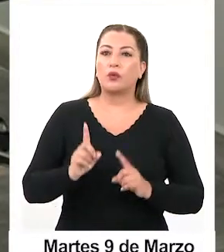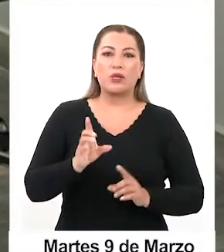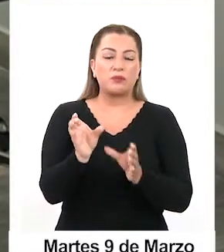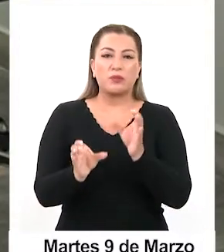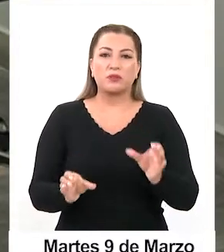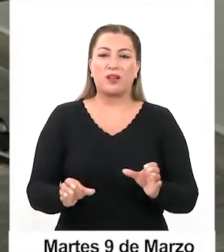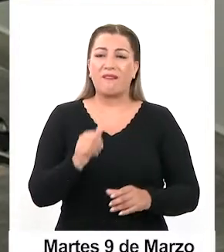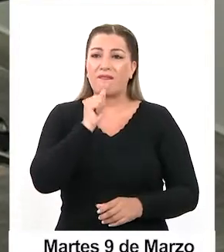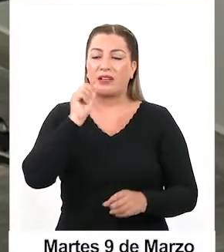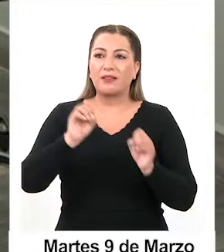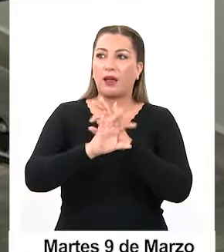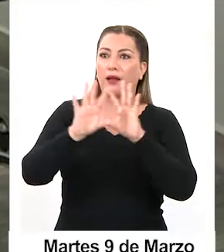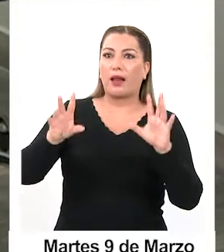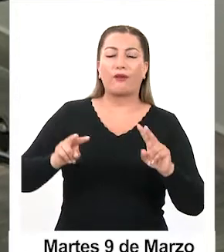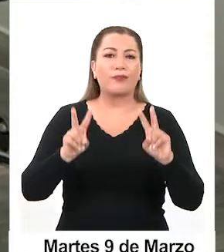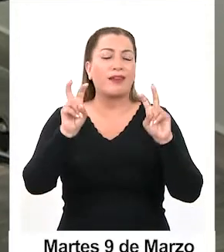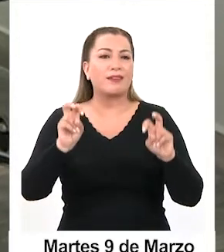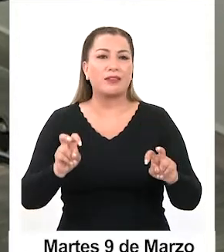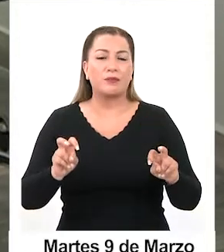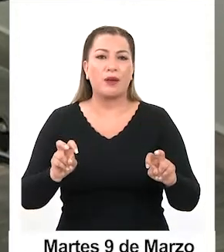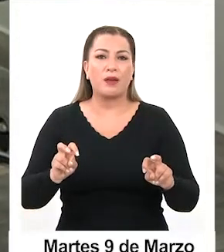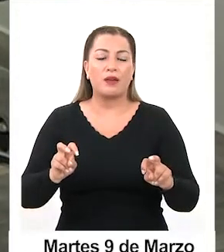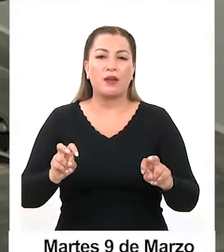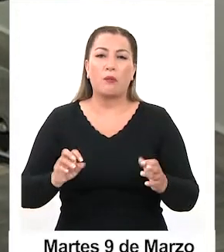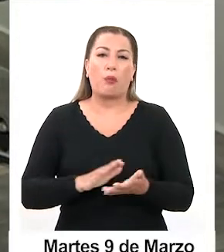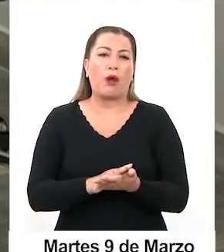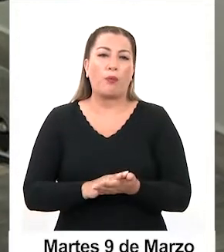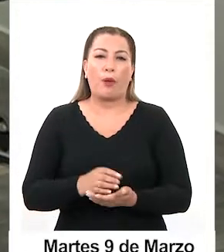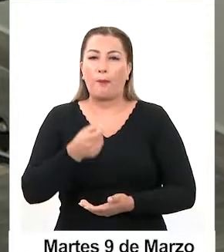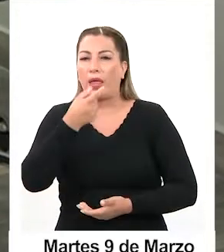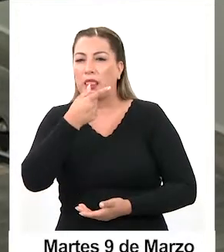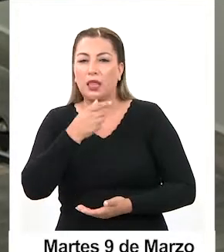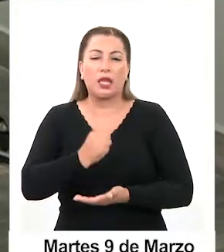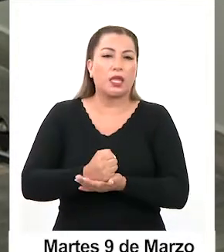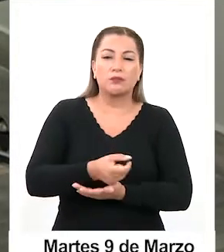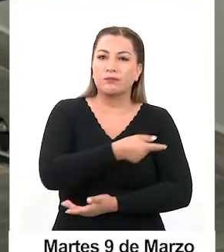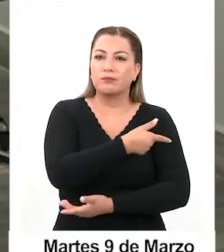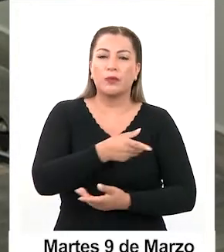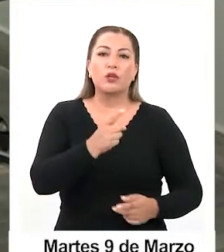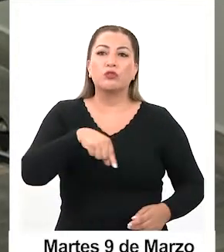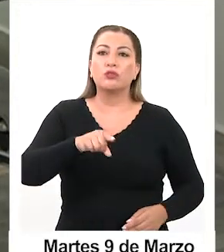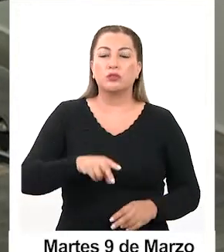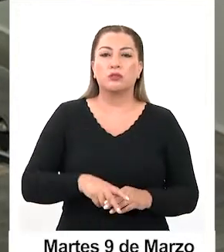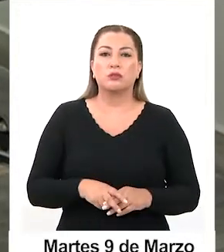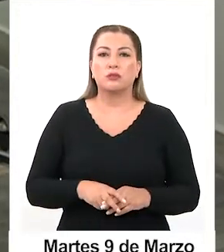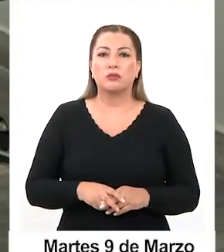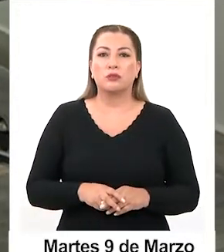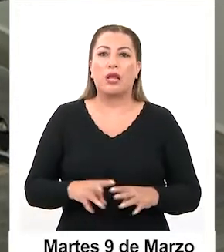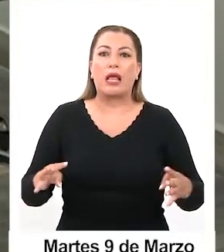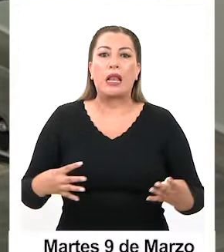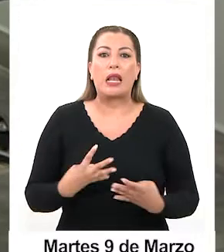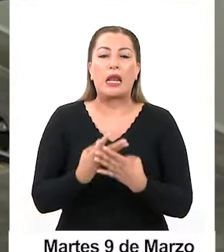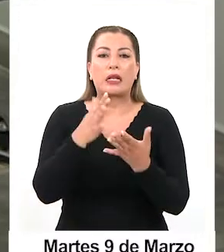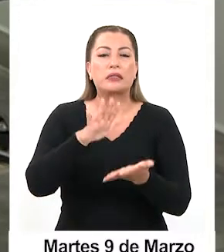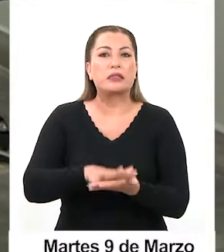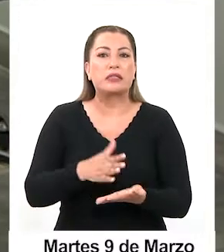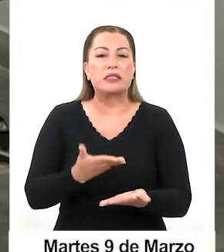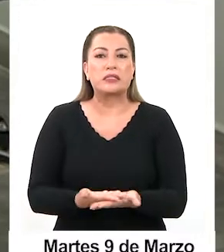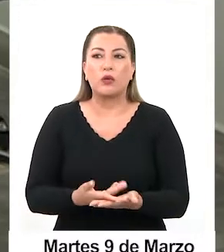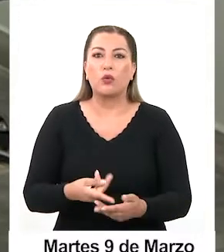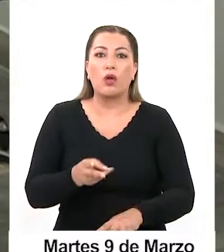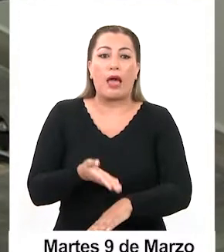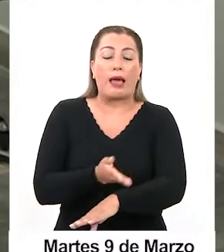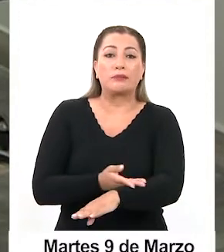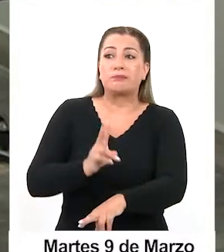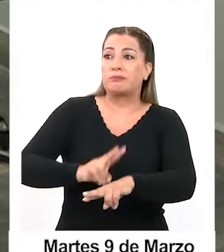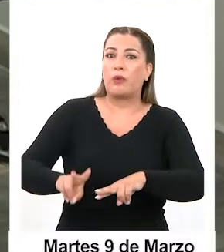teníamos claridad en términos de los tratamientos terapéuticos que requerían. Había que estar preparando la red asistencial también para lo que significaban